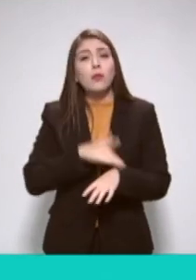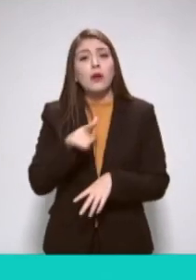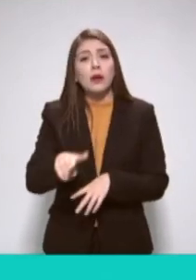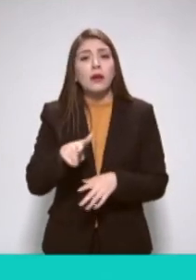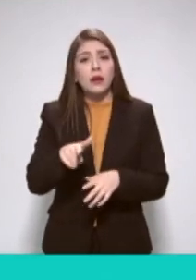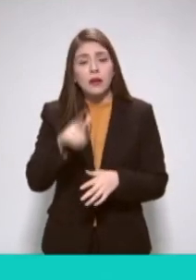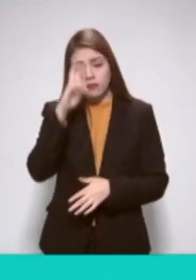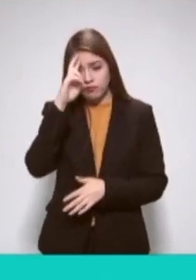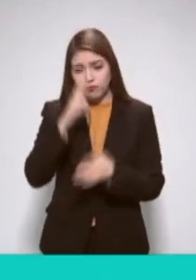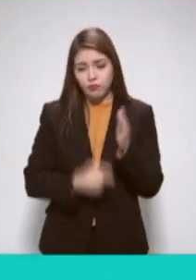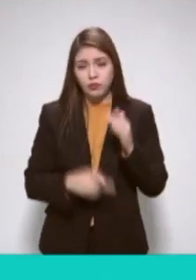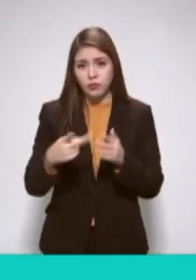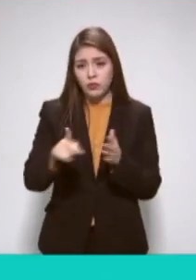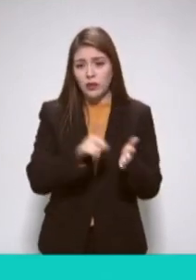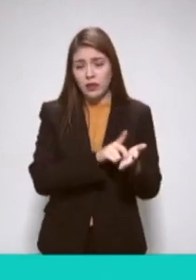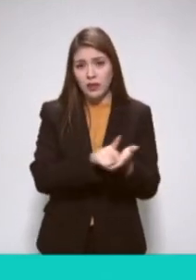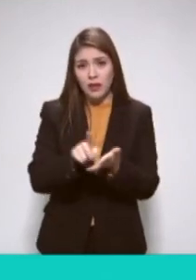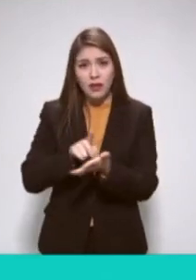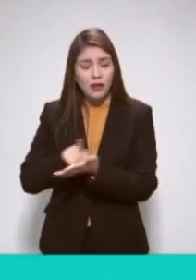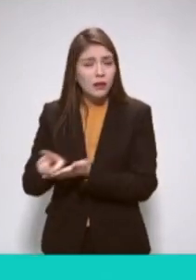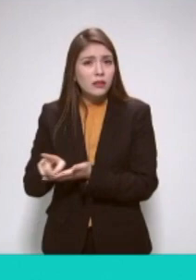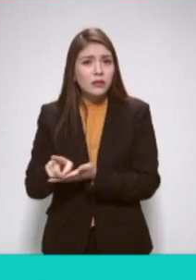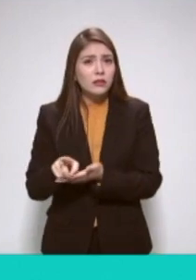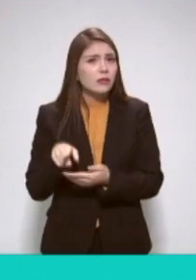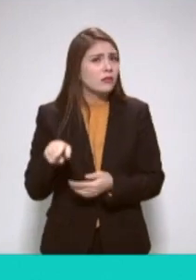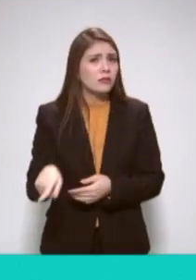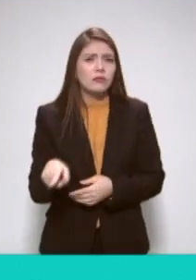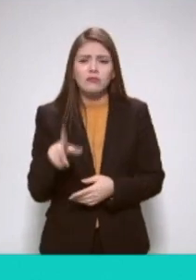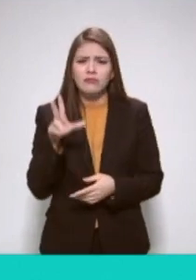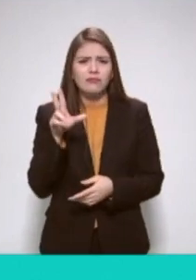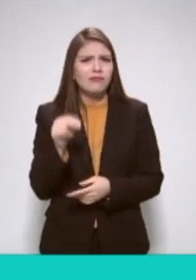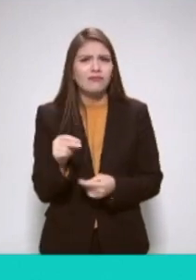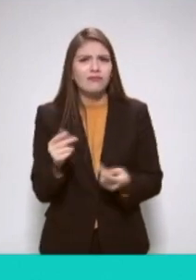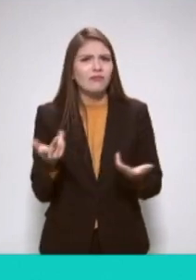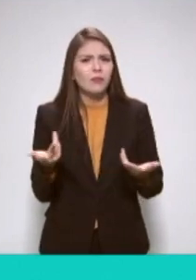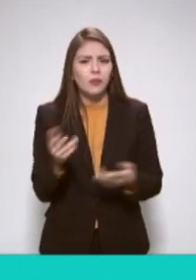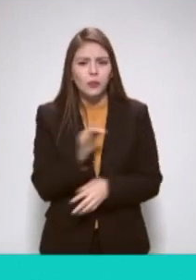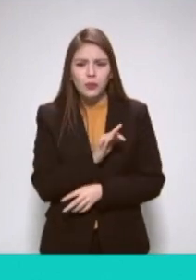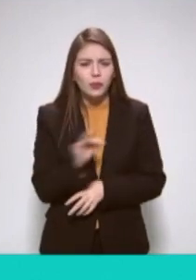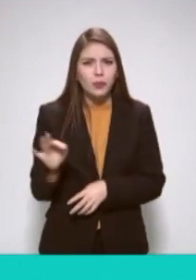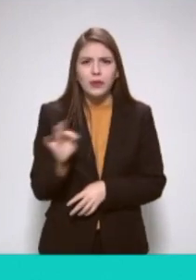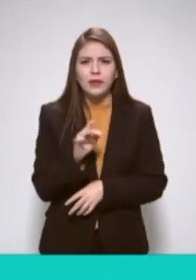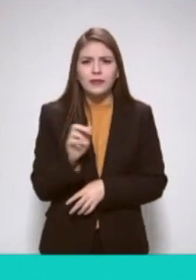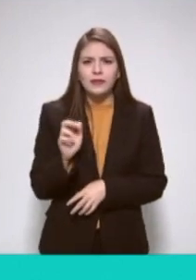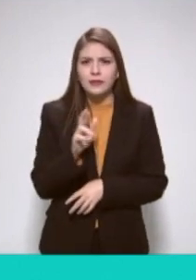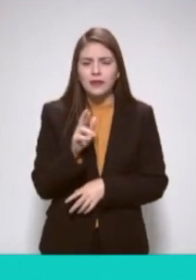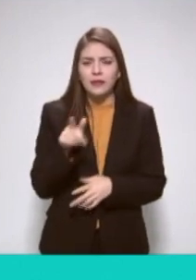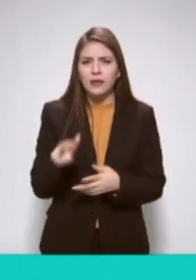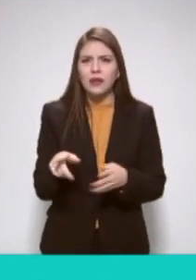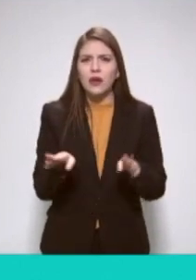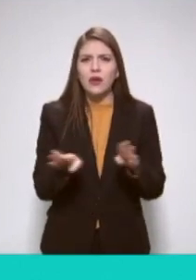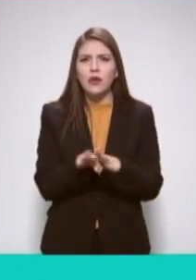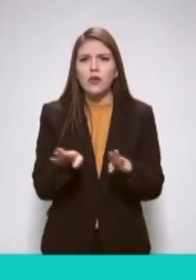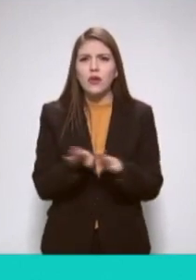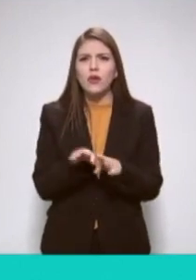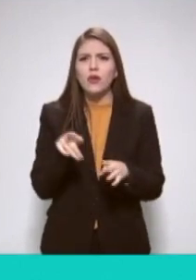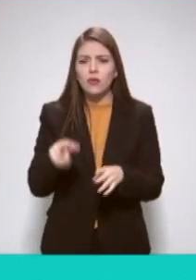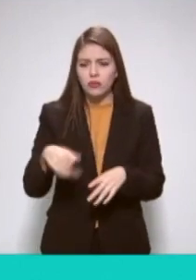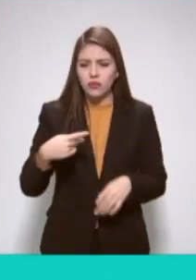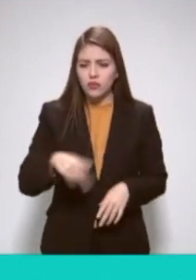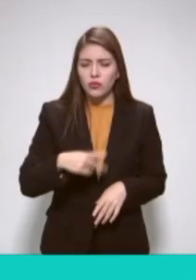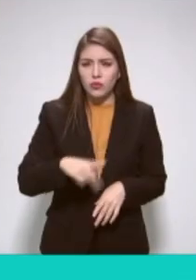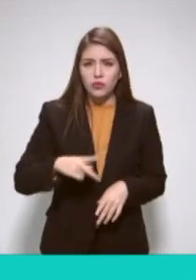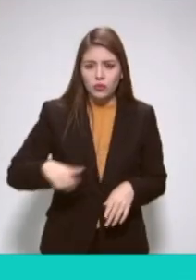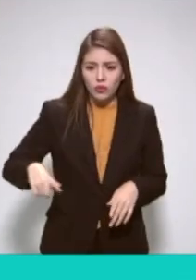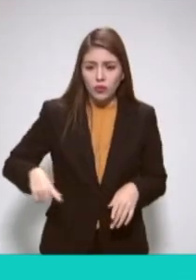fundamentales son indiscutiblemente una de las más evidentes expresiones en las que el Estado de